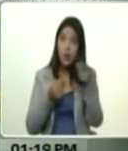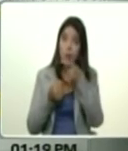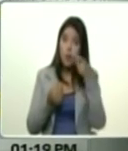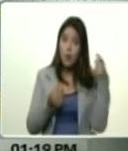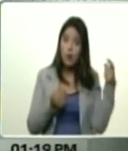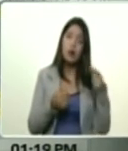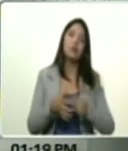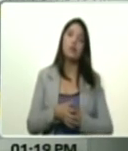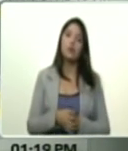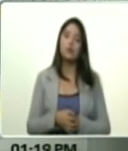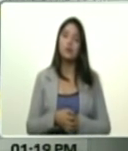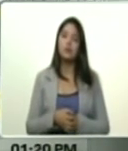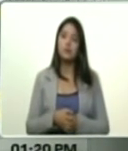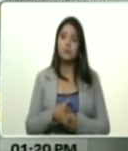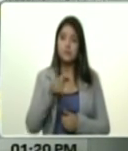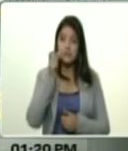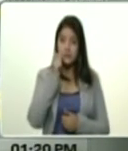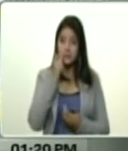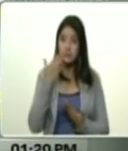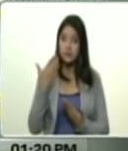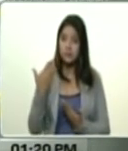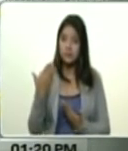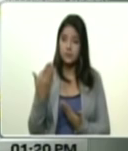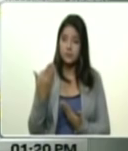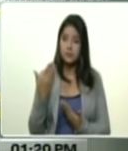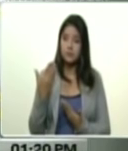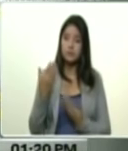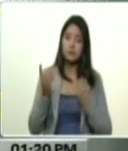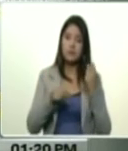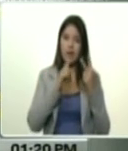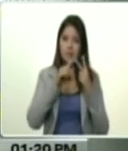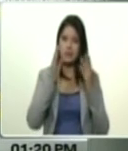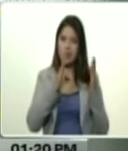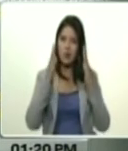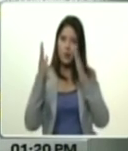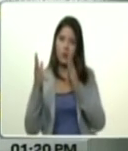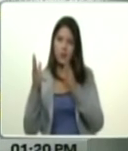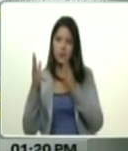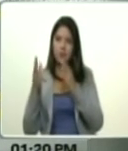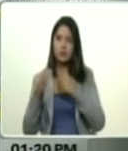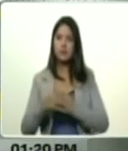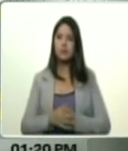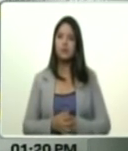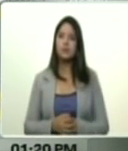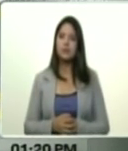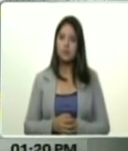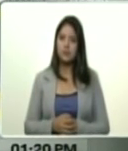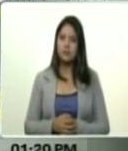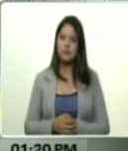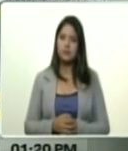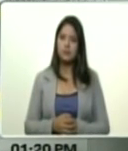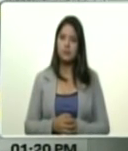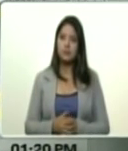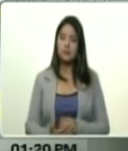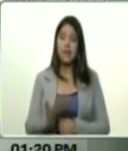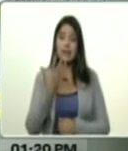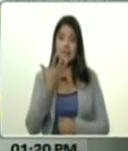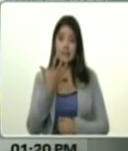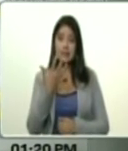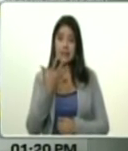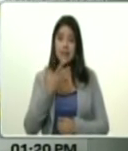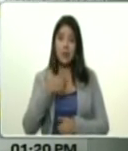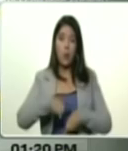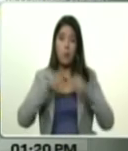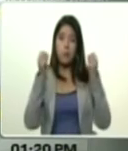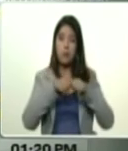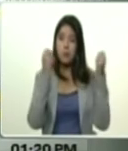el señor Noguera Hernández Oscar de Osudo, apodado como el Pipi, presenta 5 registros policiales